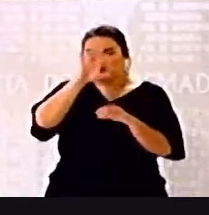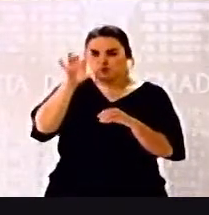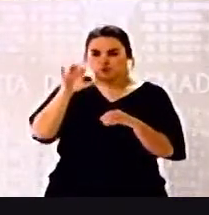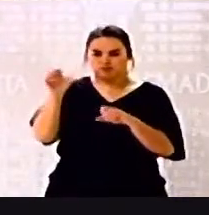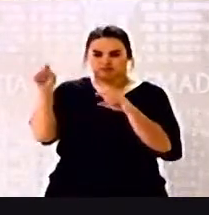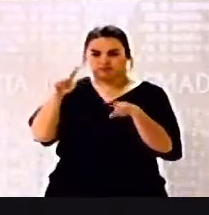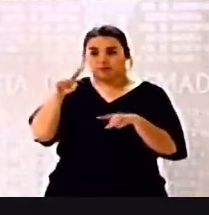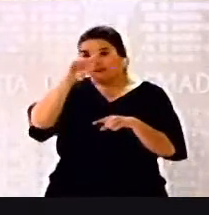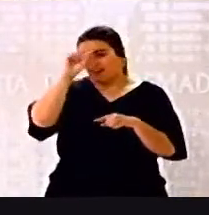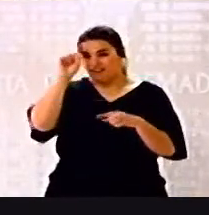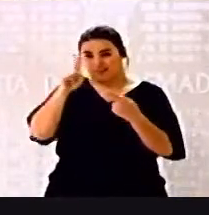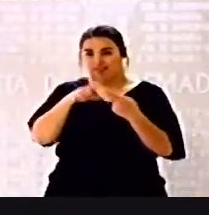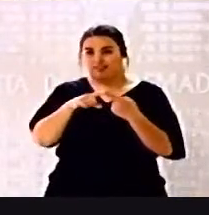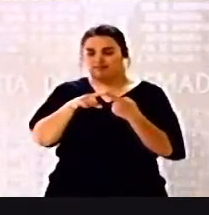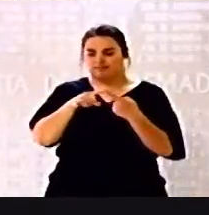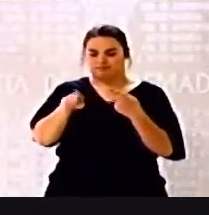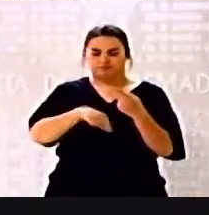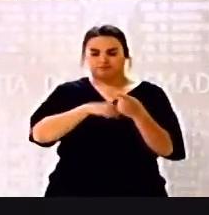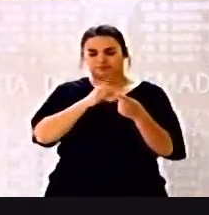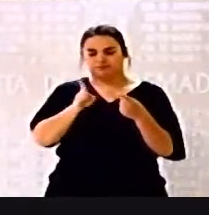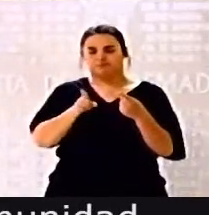procedencia están Madrid,